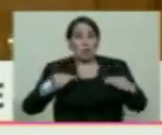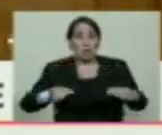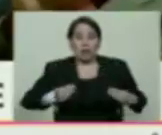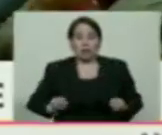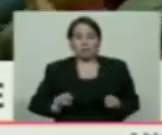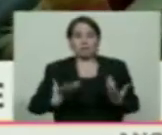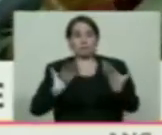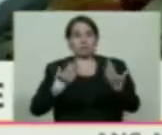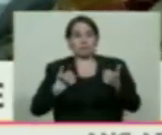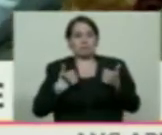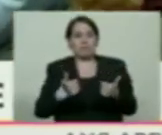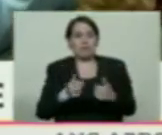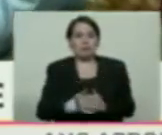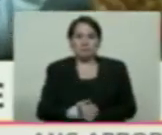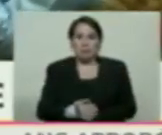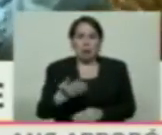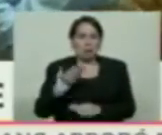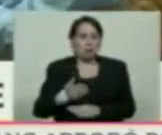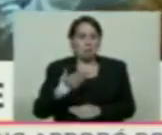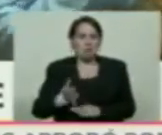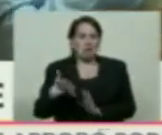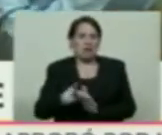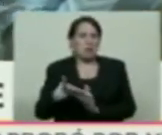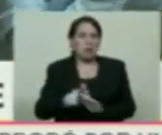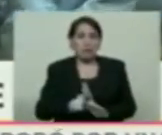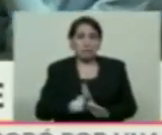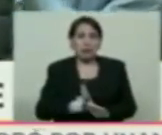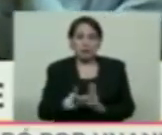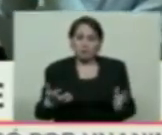lo que pase, a combatir.